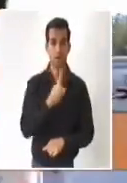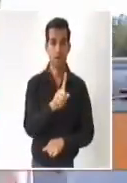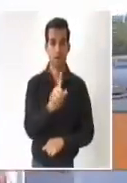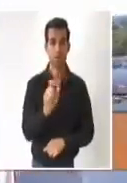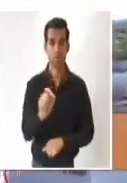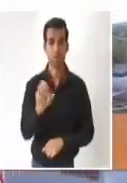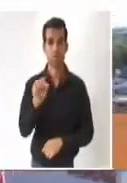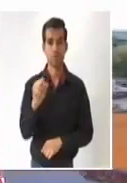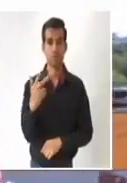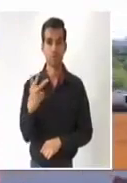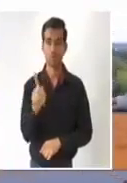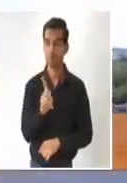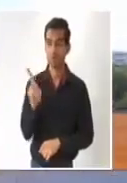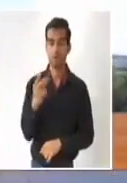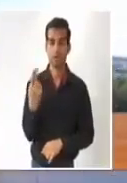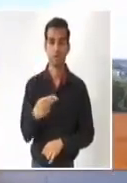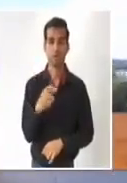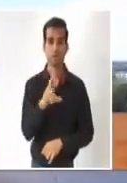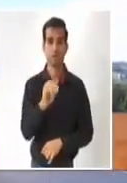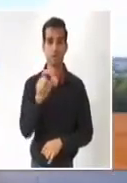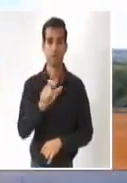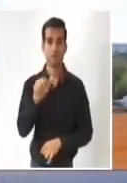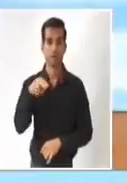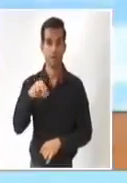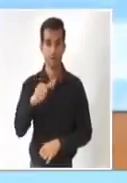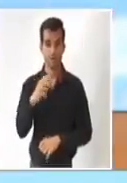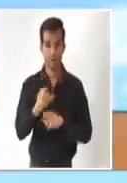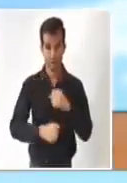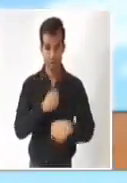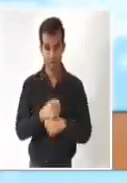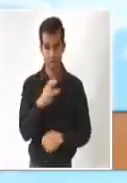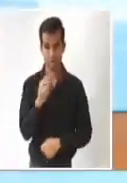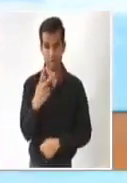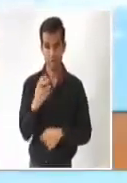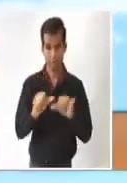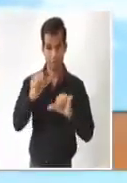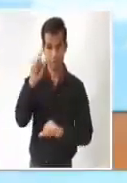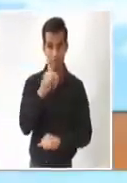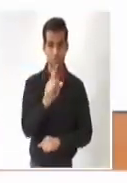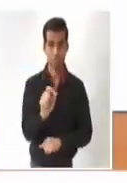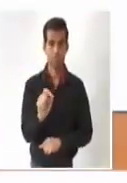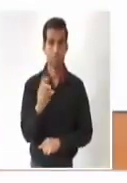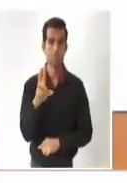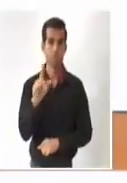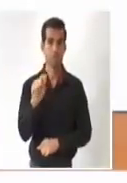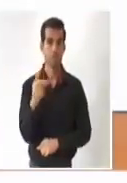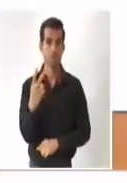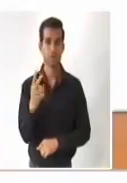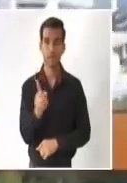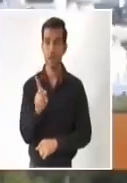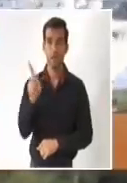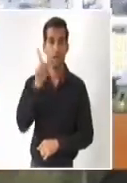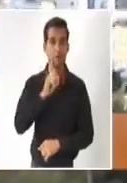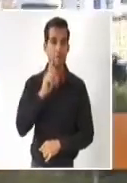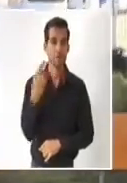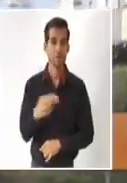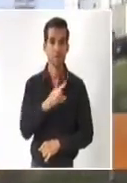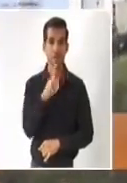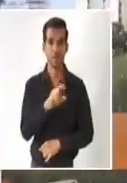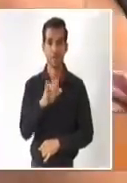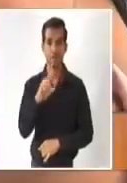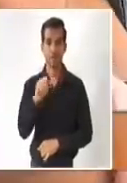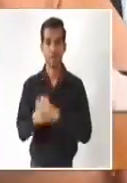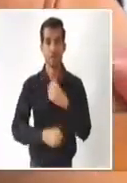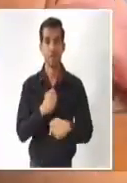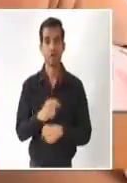1.68. Roxana Hernández tiene 23 años y mide 1.72. Zaida Ríos tiene 22 años